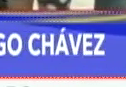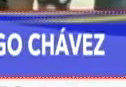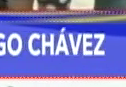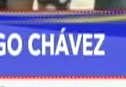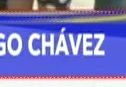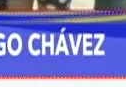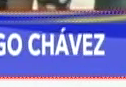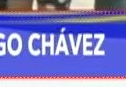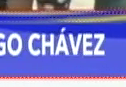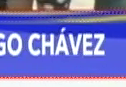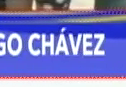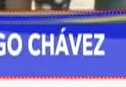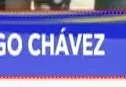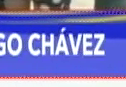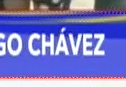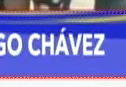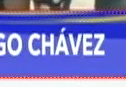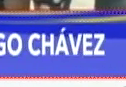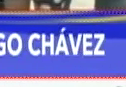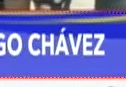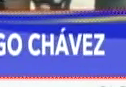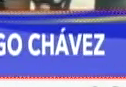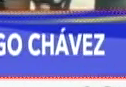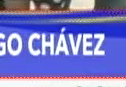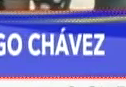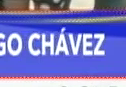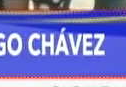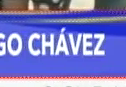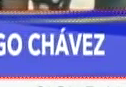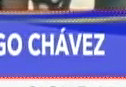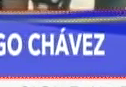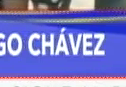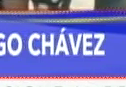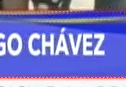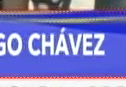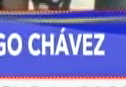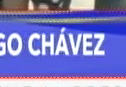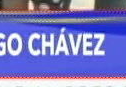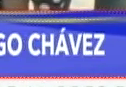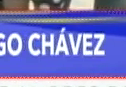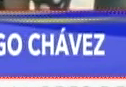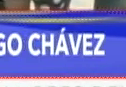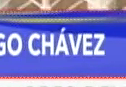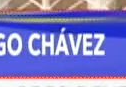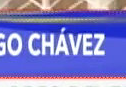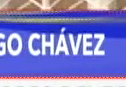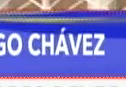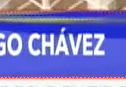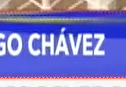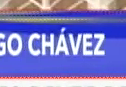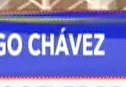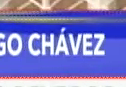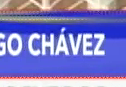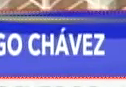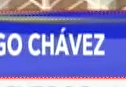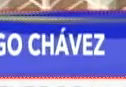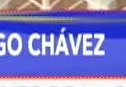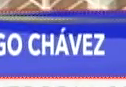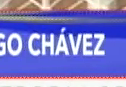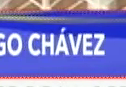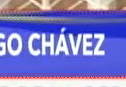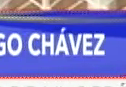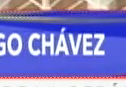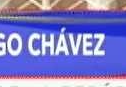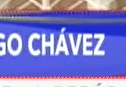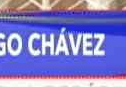de la culminación de este metal gran obras como eliseo hugo chávez que lleva el nombre